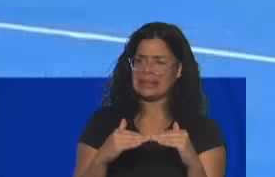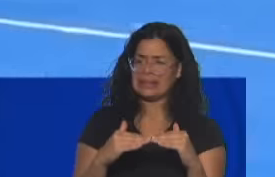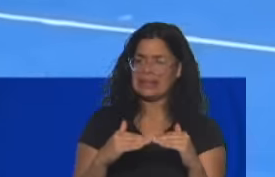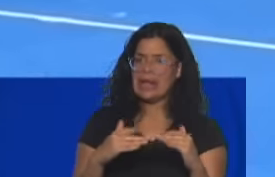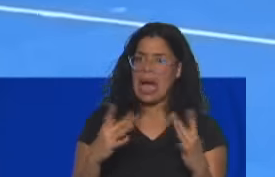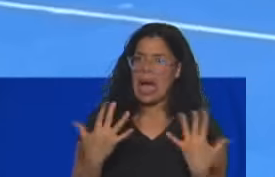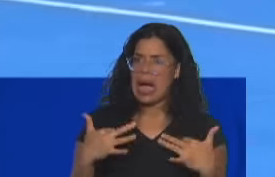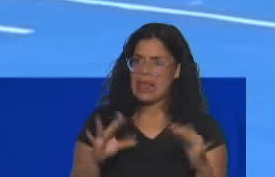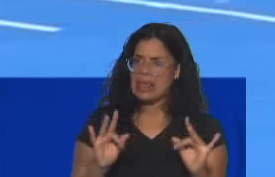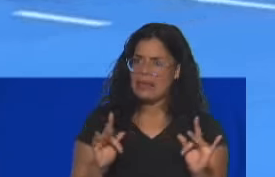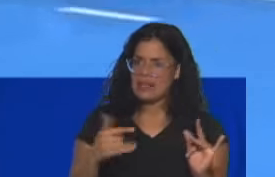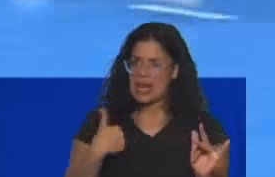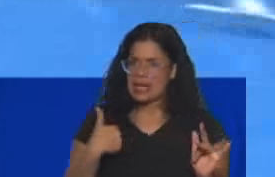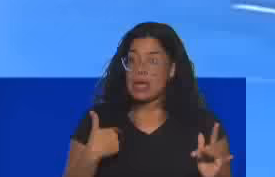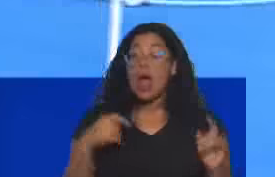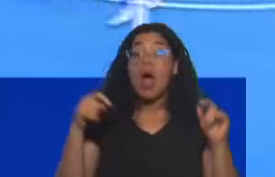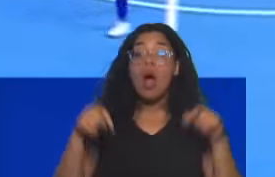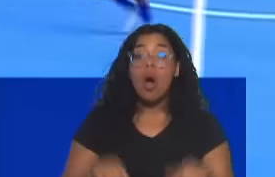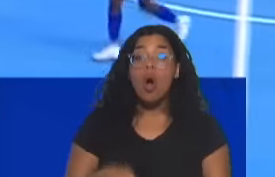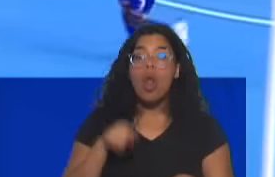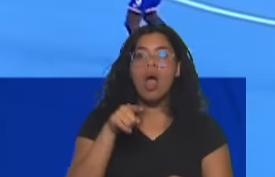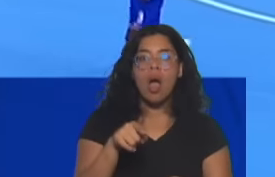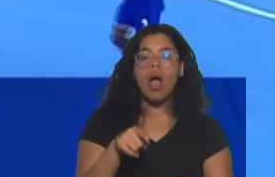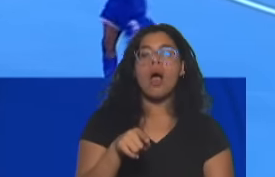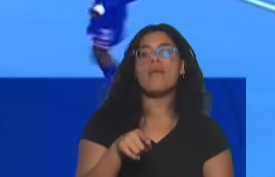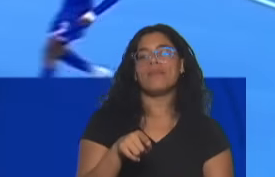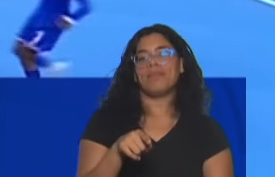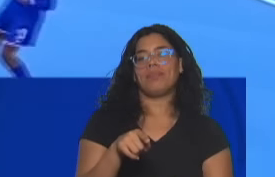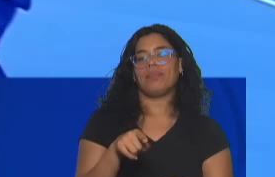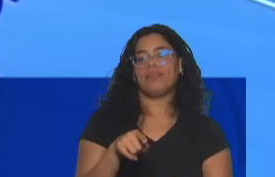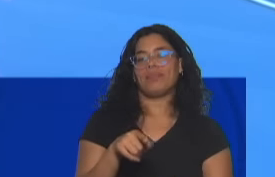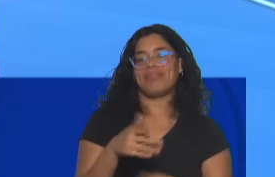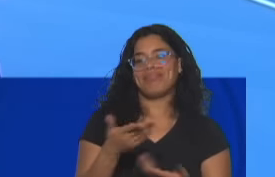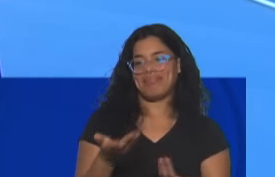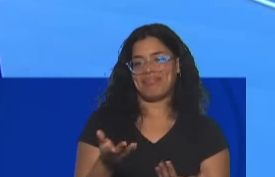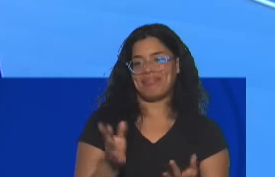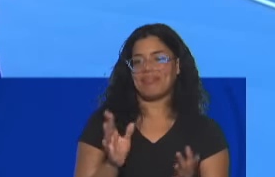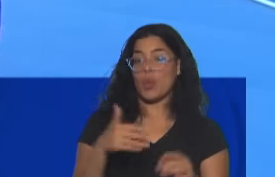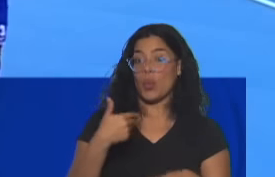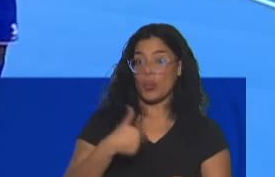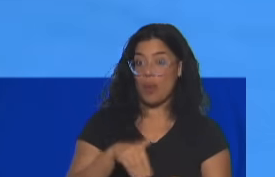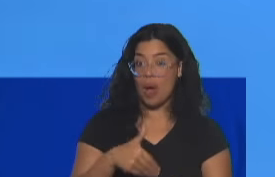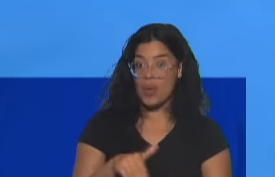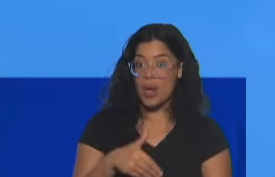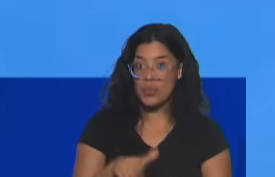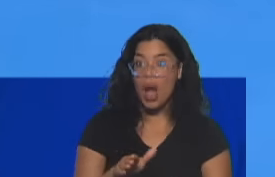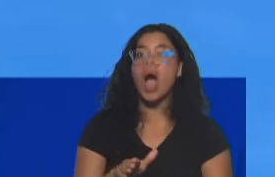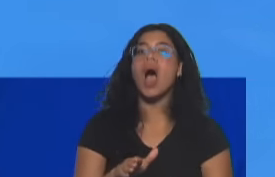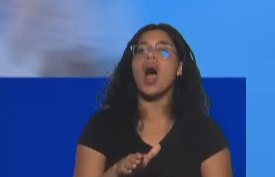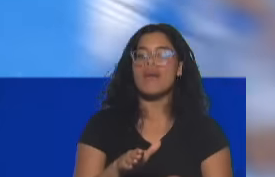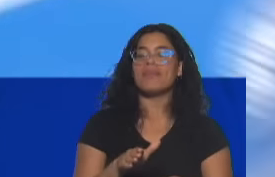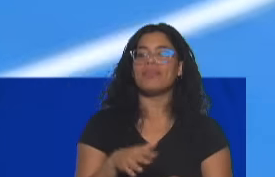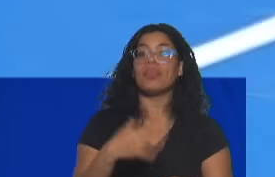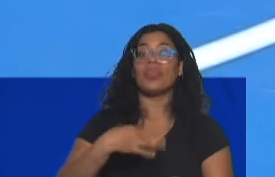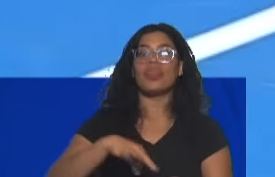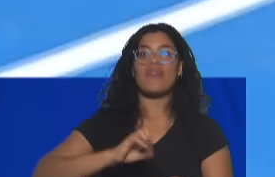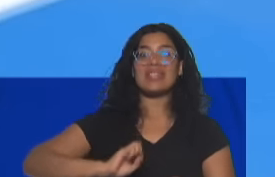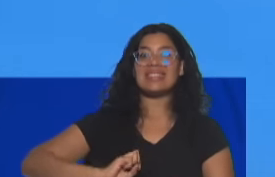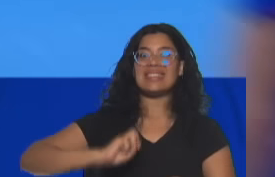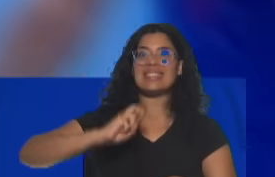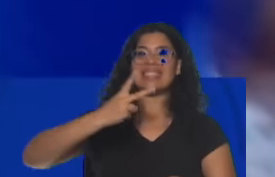Argentina. Ahora el equipo dirigido por Matías Lucó irá por su segunda